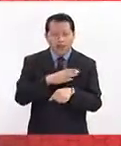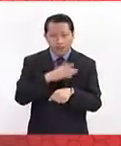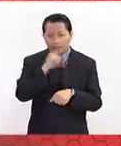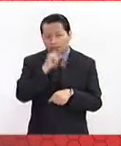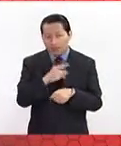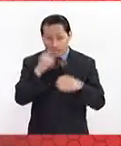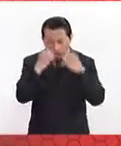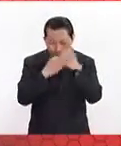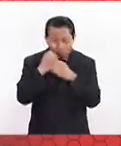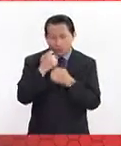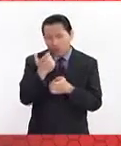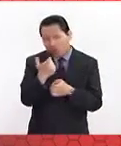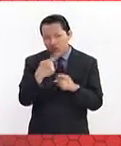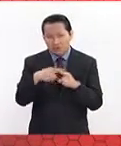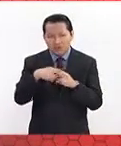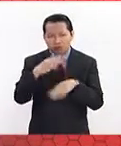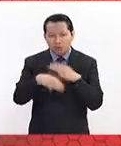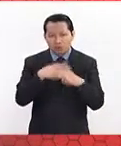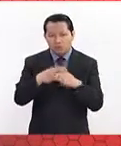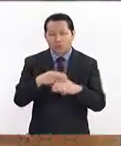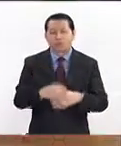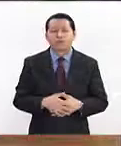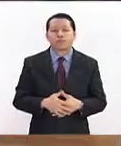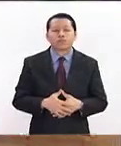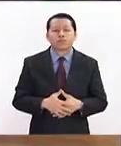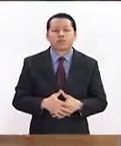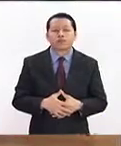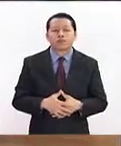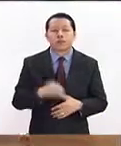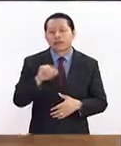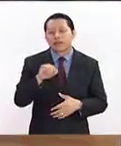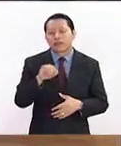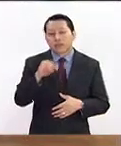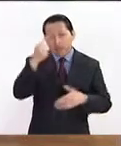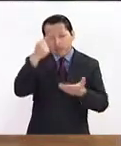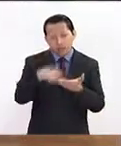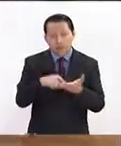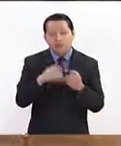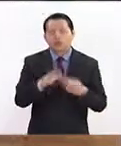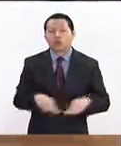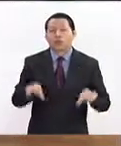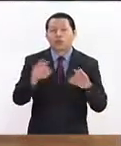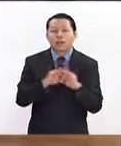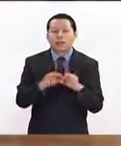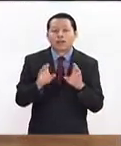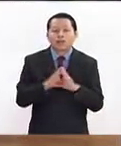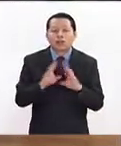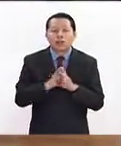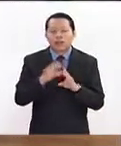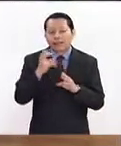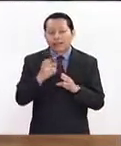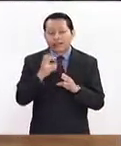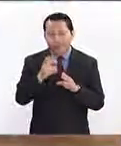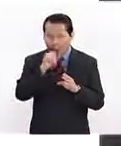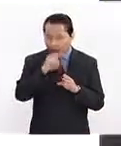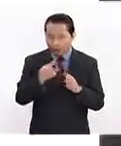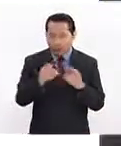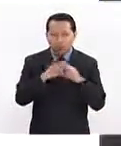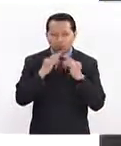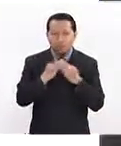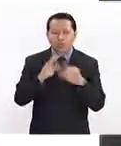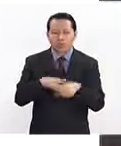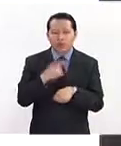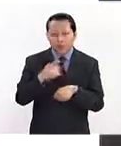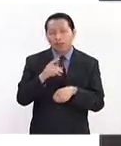economía en otras líneas con el mundo. Por supuesto, y creo que sí es importante que se mantenga esa posición. Ya también, no